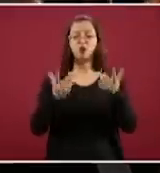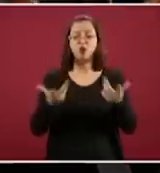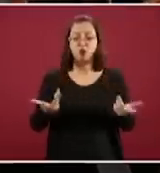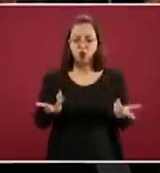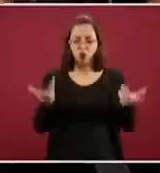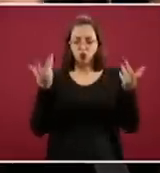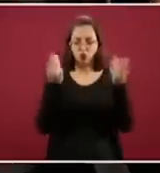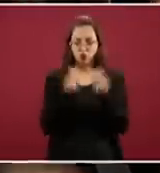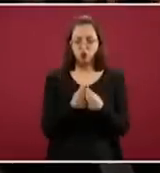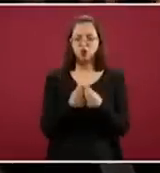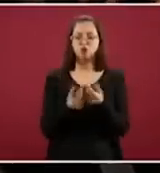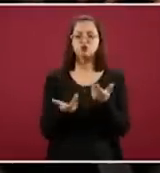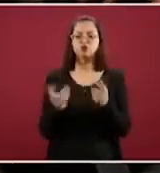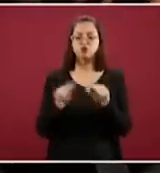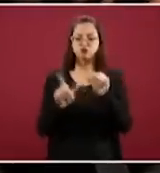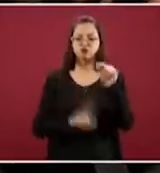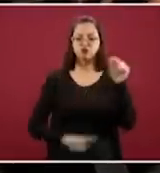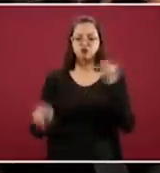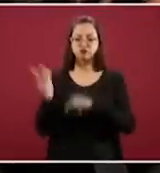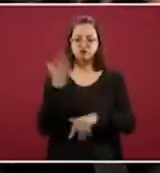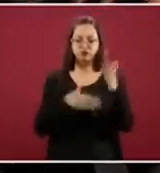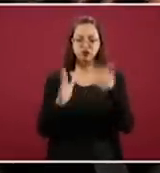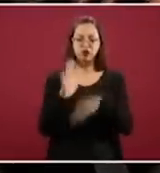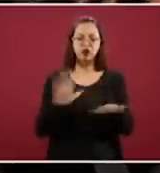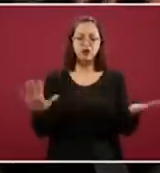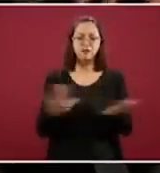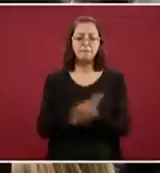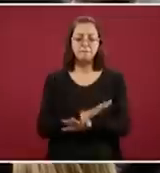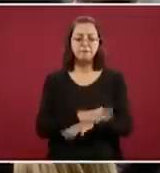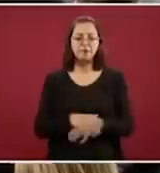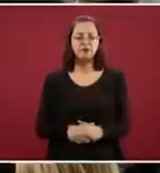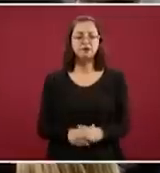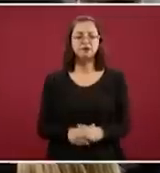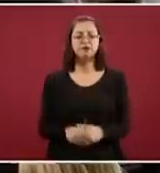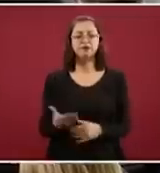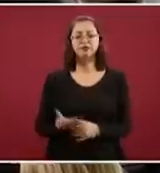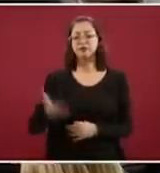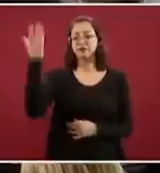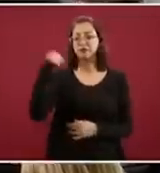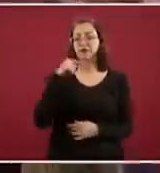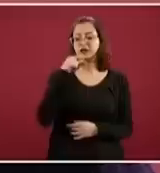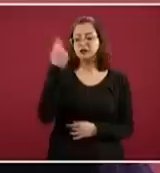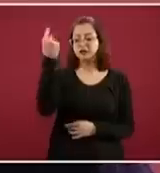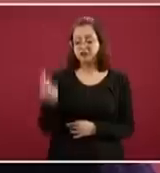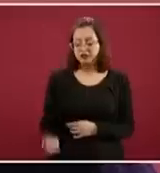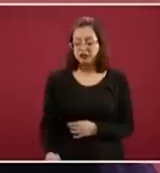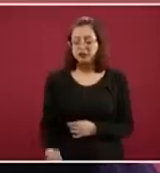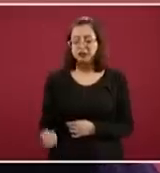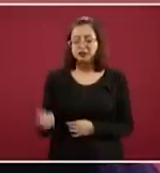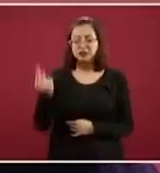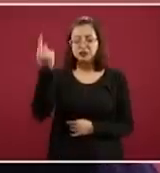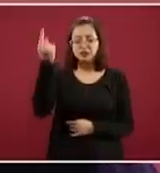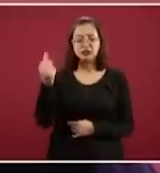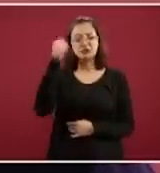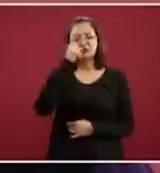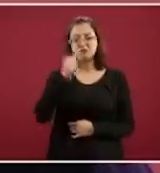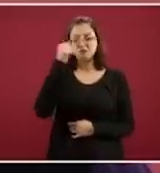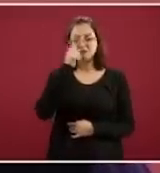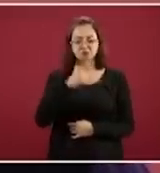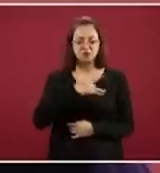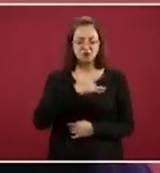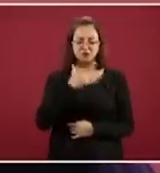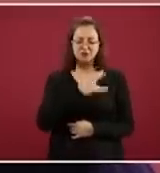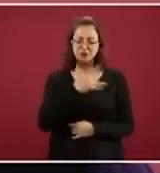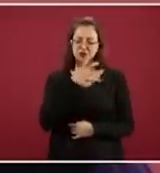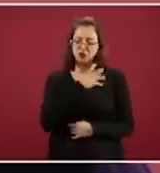pueblo cambiemos nuestro país. Desde niña sentí gran dolor en mi corazón, en mis